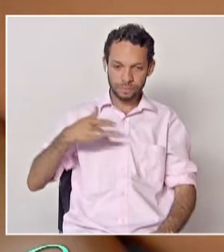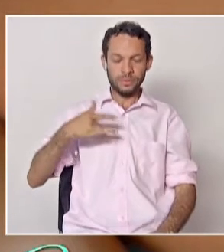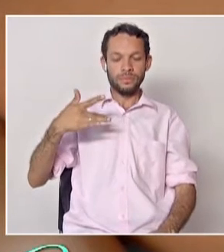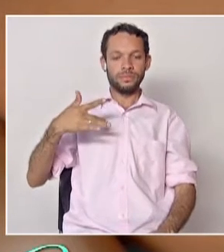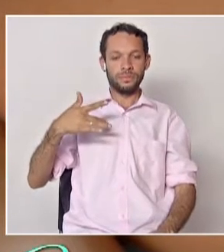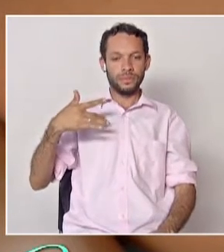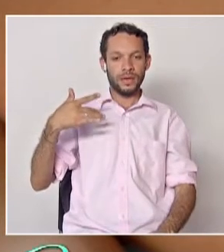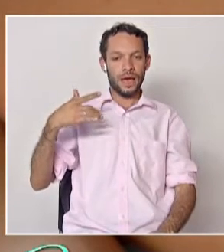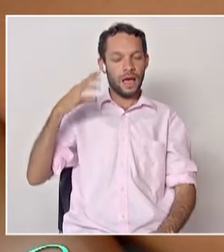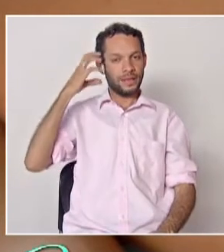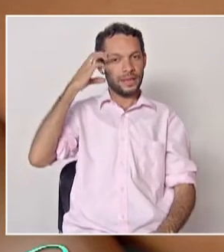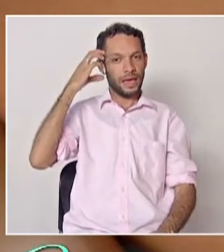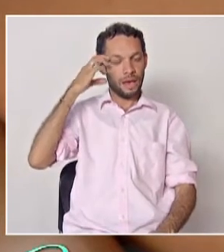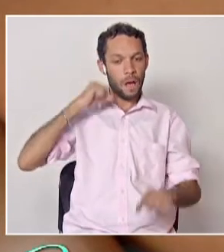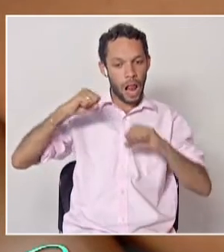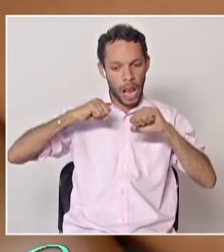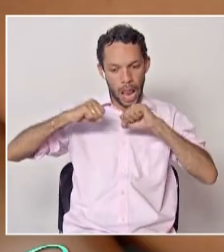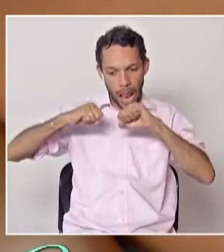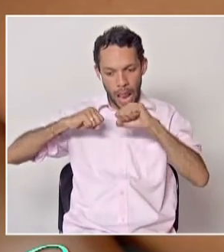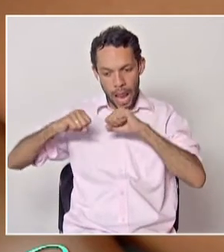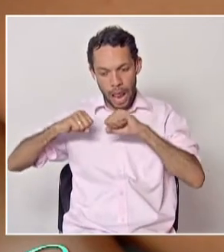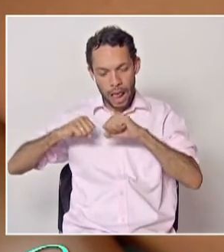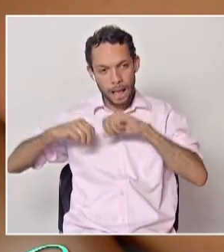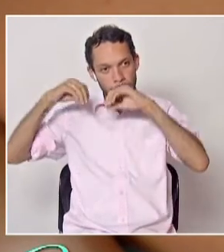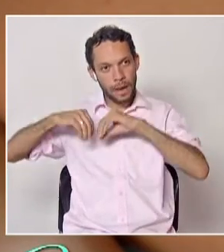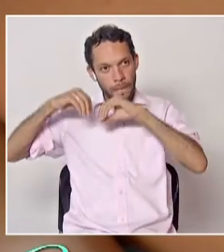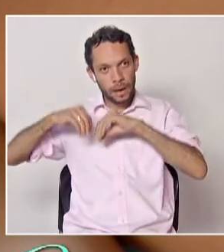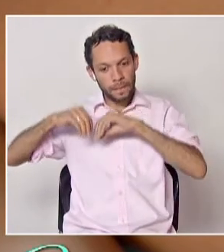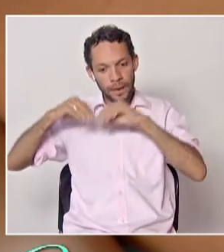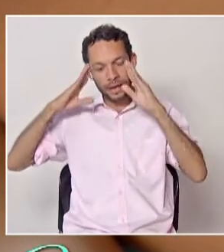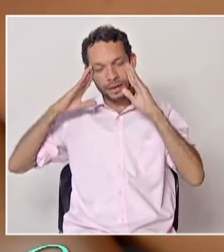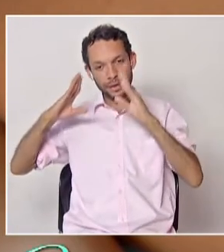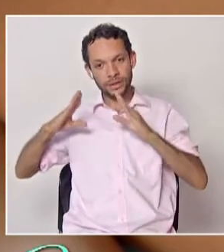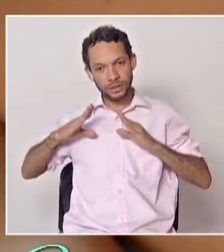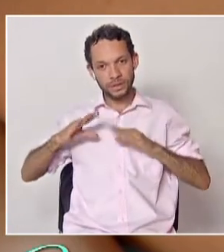a la corteza cerebral para que llegue a ese sitio